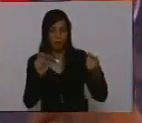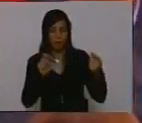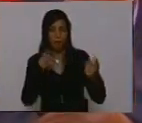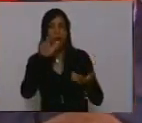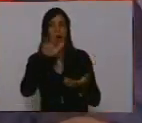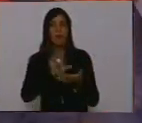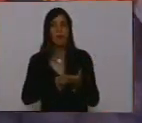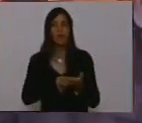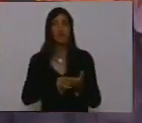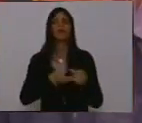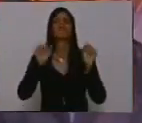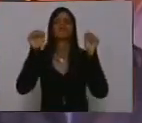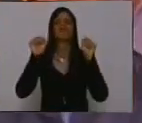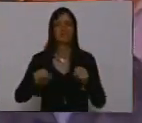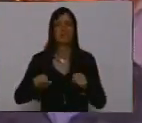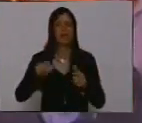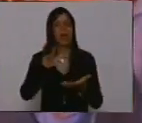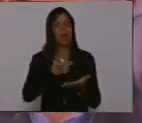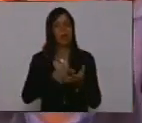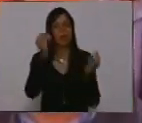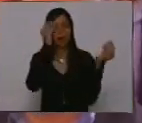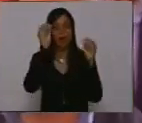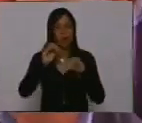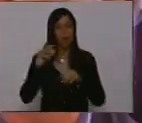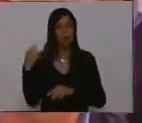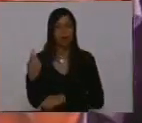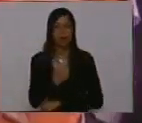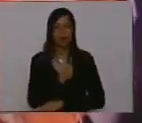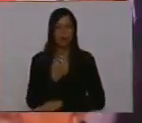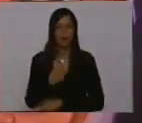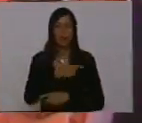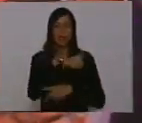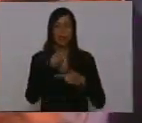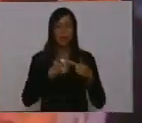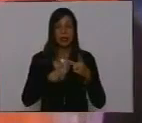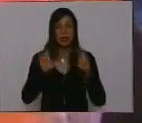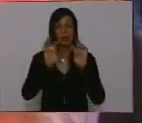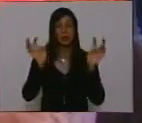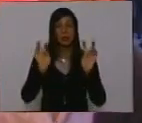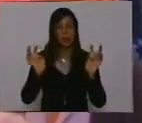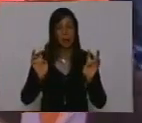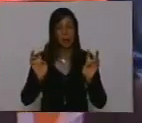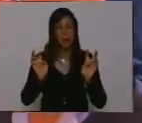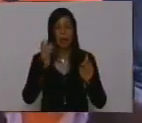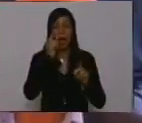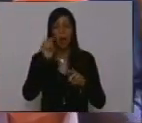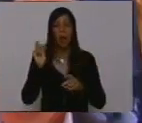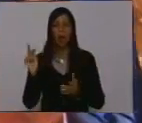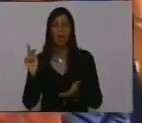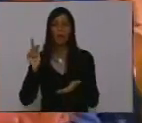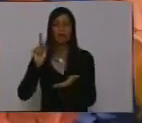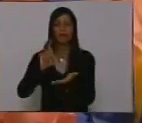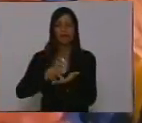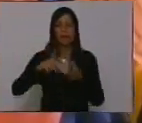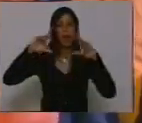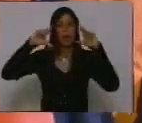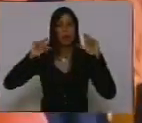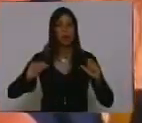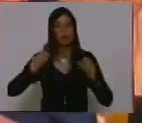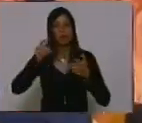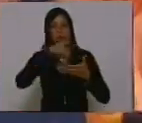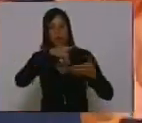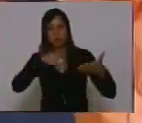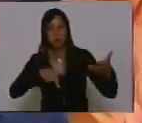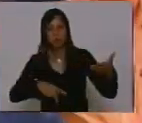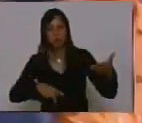votación, resultó aprobado por unanimidad. En el segundo punto, la participación del ex embajador, escritor político y diplomático de los